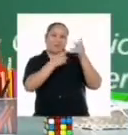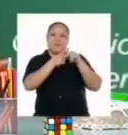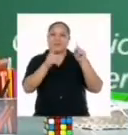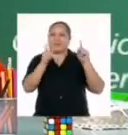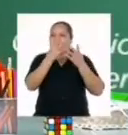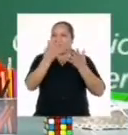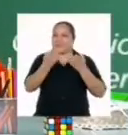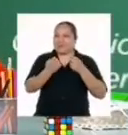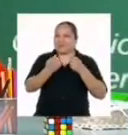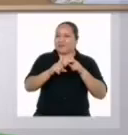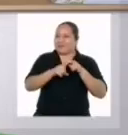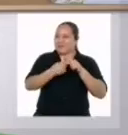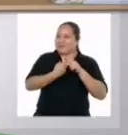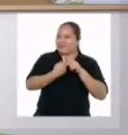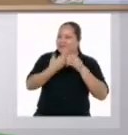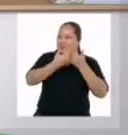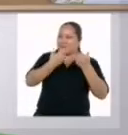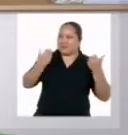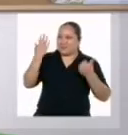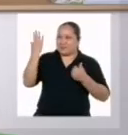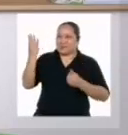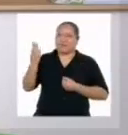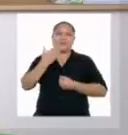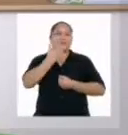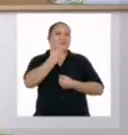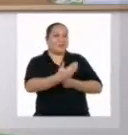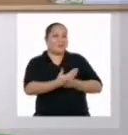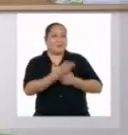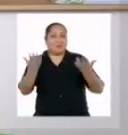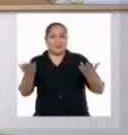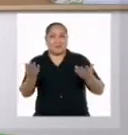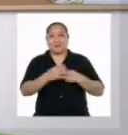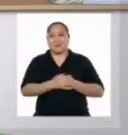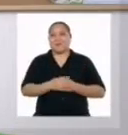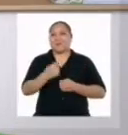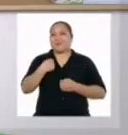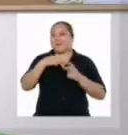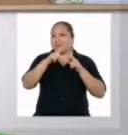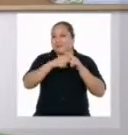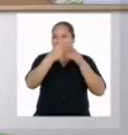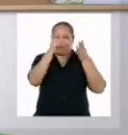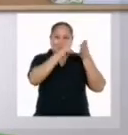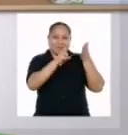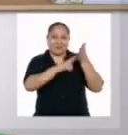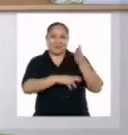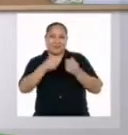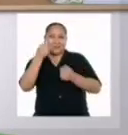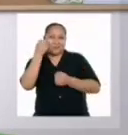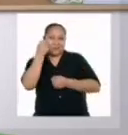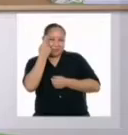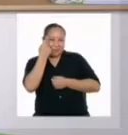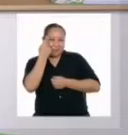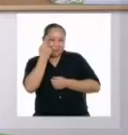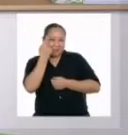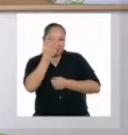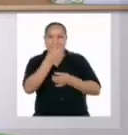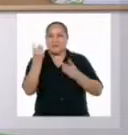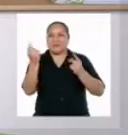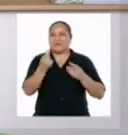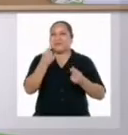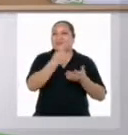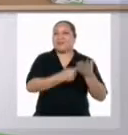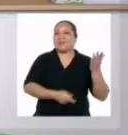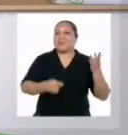no queríamos empezar sin usted. Gracias. Entonces, yo la comienzo, para enterarme rápido de